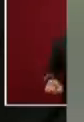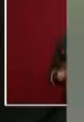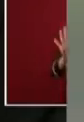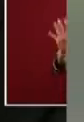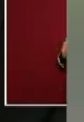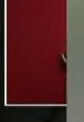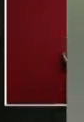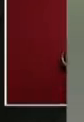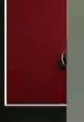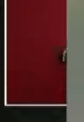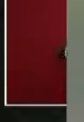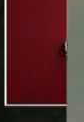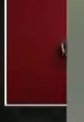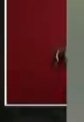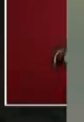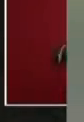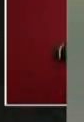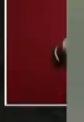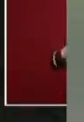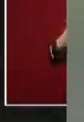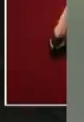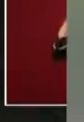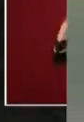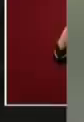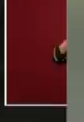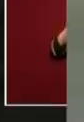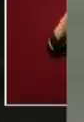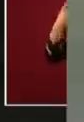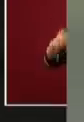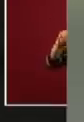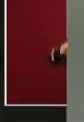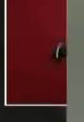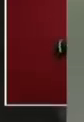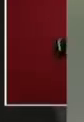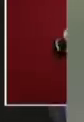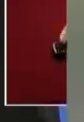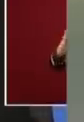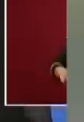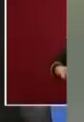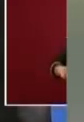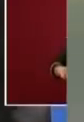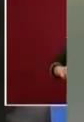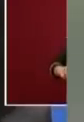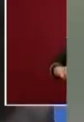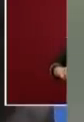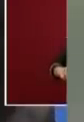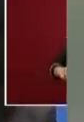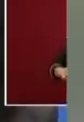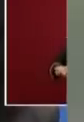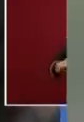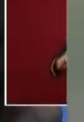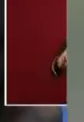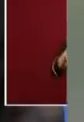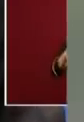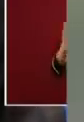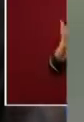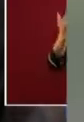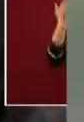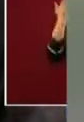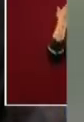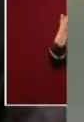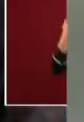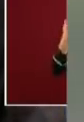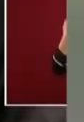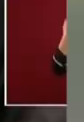construyamos, como dice Alberto, entre todos juntos esta política de Estado. No venimos a golpearlo asentado en el banquillo de los acusados, como él